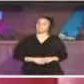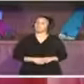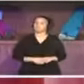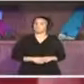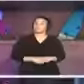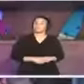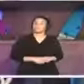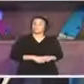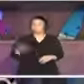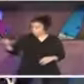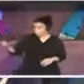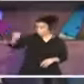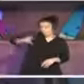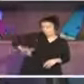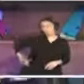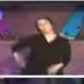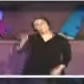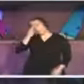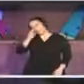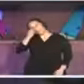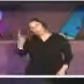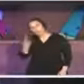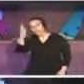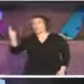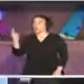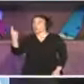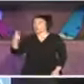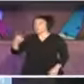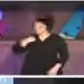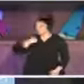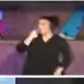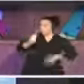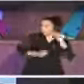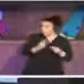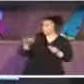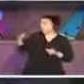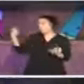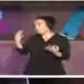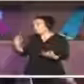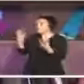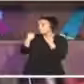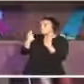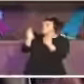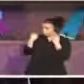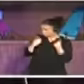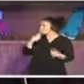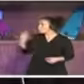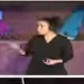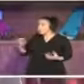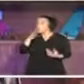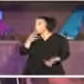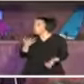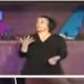No te cobraste, payaso arrogante, por donde yo piso debiera besar. Para que el